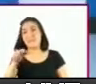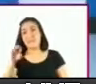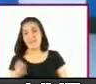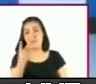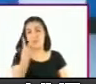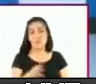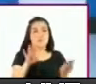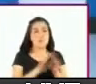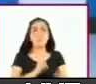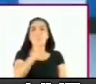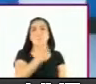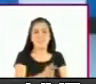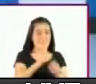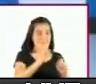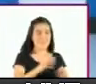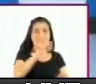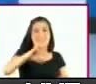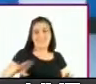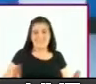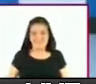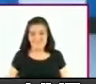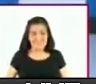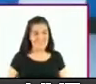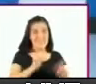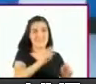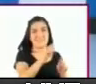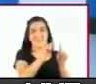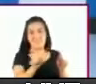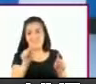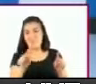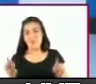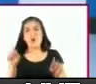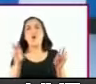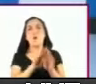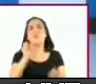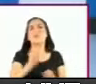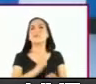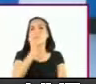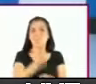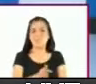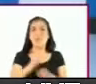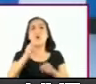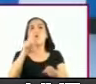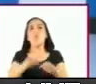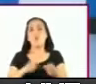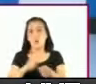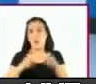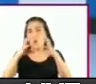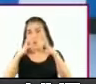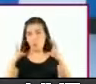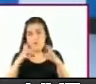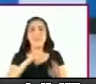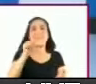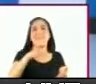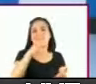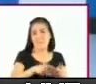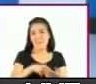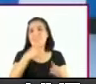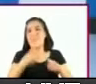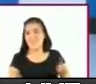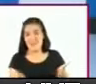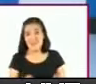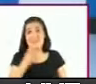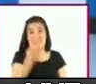tira para el adorno algunas características que permiten determinar el color del globo en diferentes lugares.